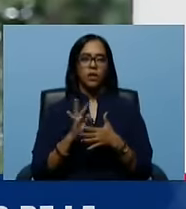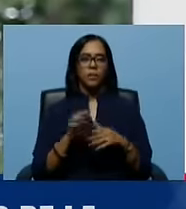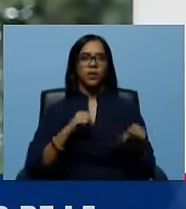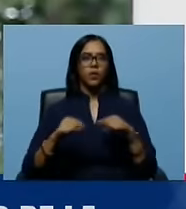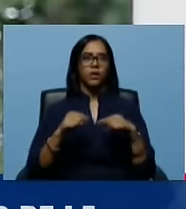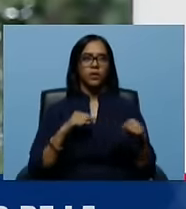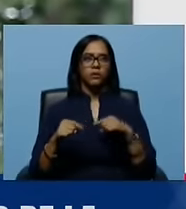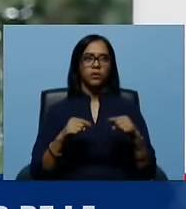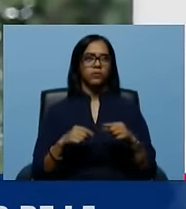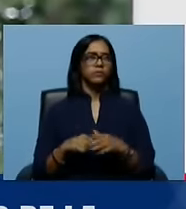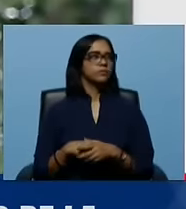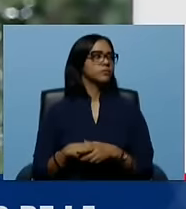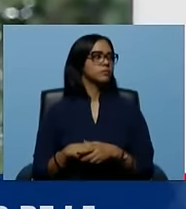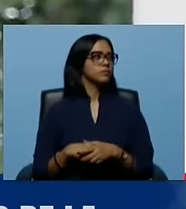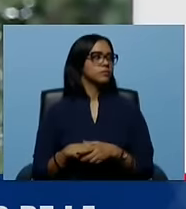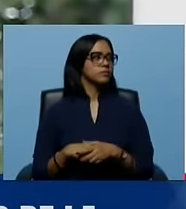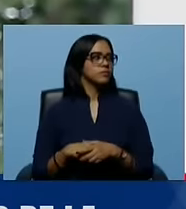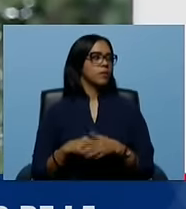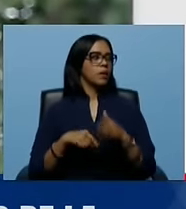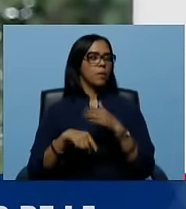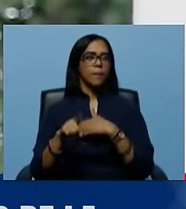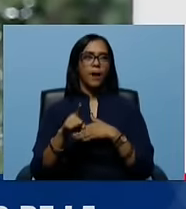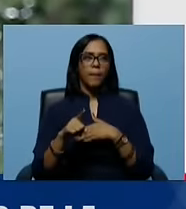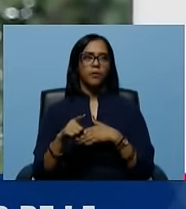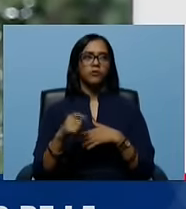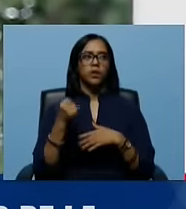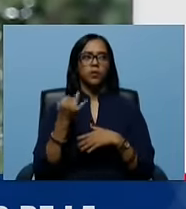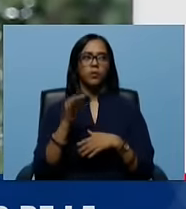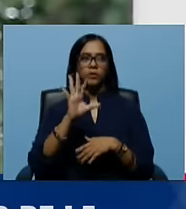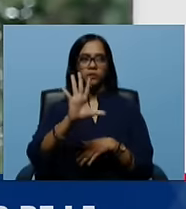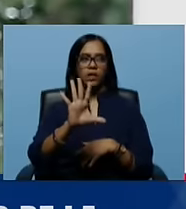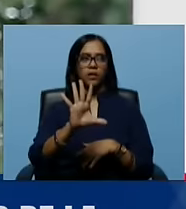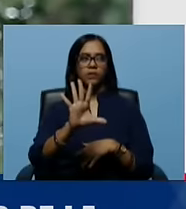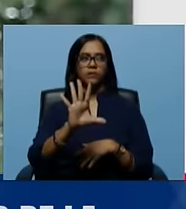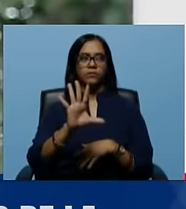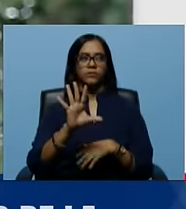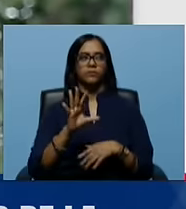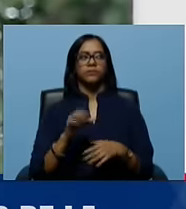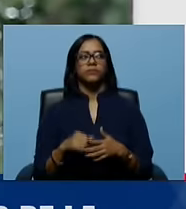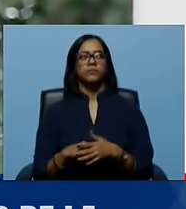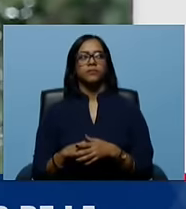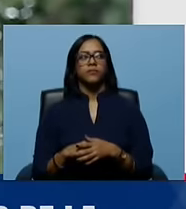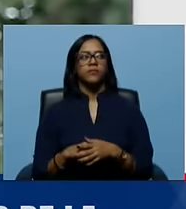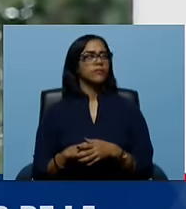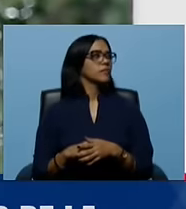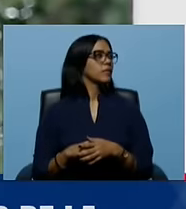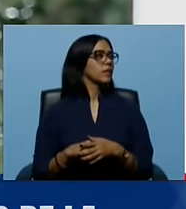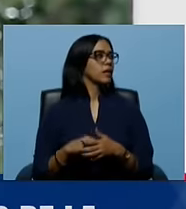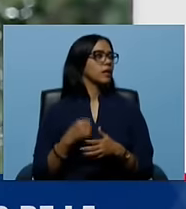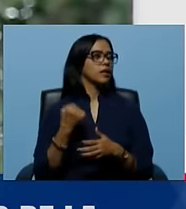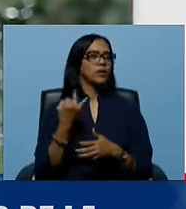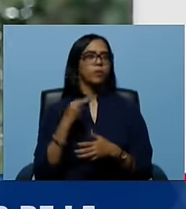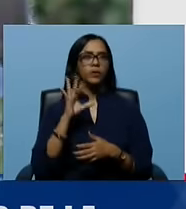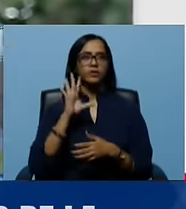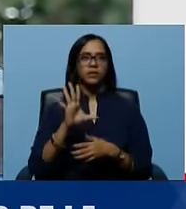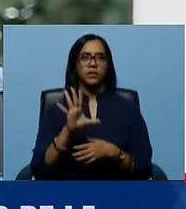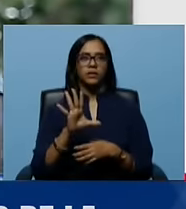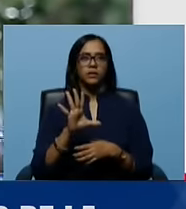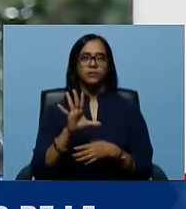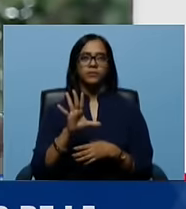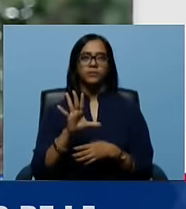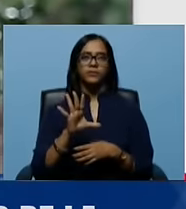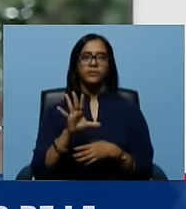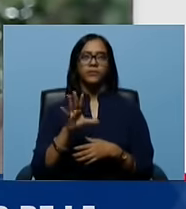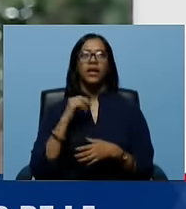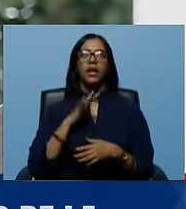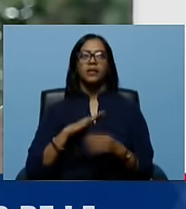coordinación. Vámonos al vértice número 5. En el vértice número 5